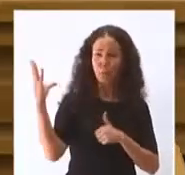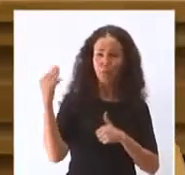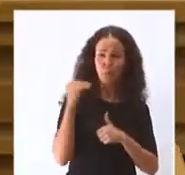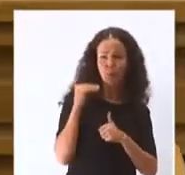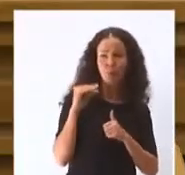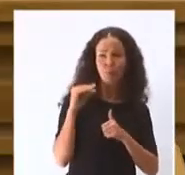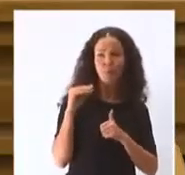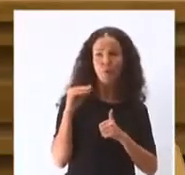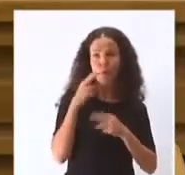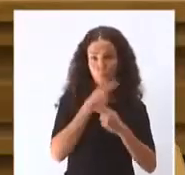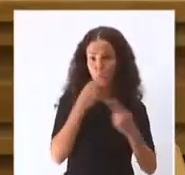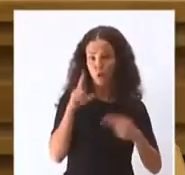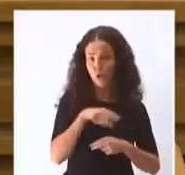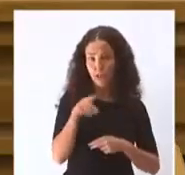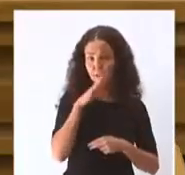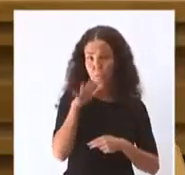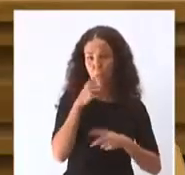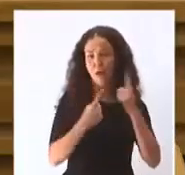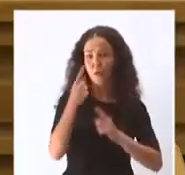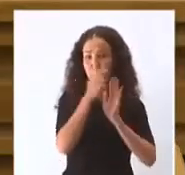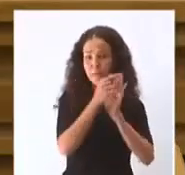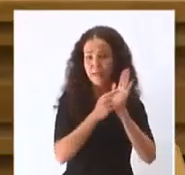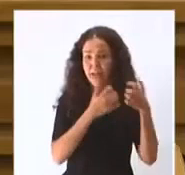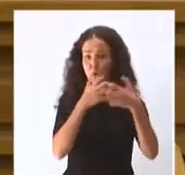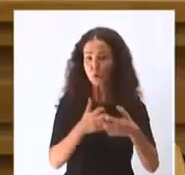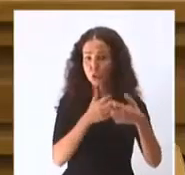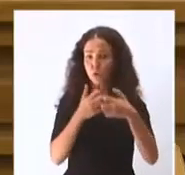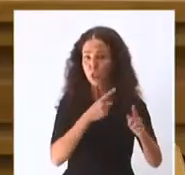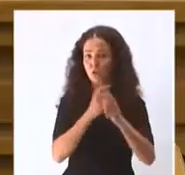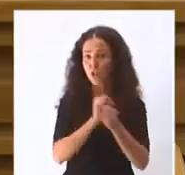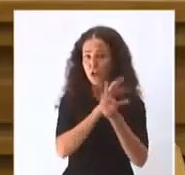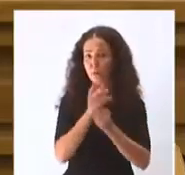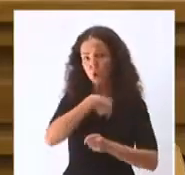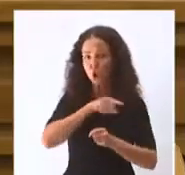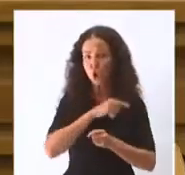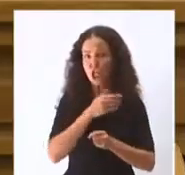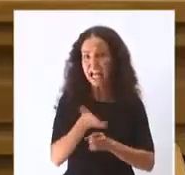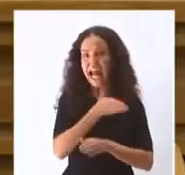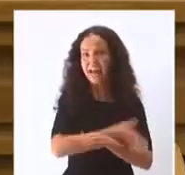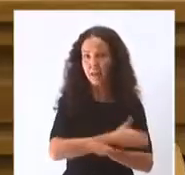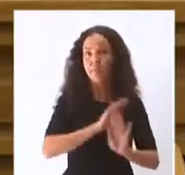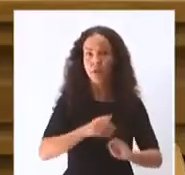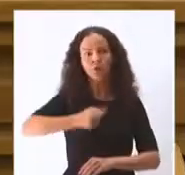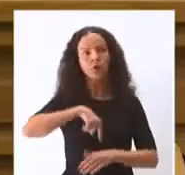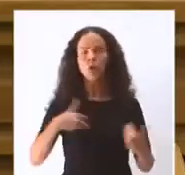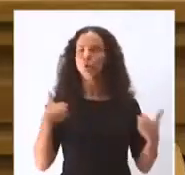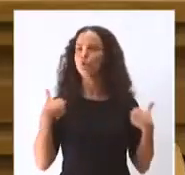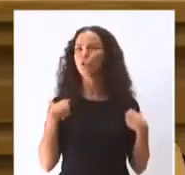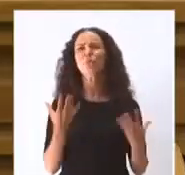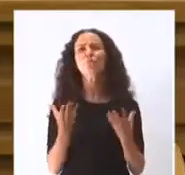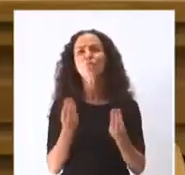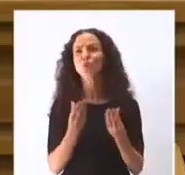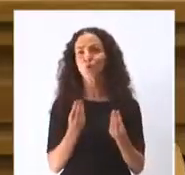por haber anticipado algunas medidas en el ámbito de la lucha contra el hobbit pero hemos sufrido tanto de verdad con las personas mayores